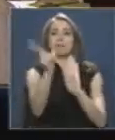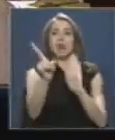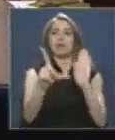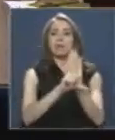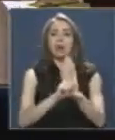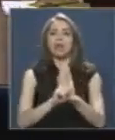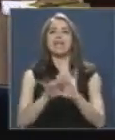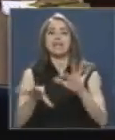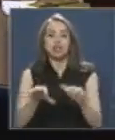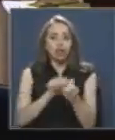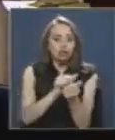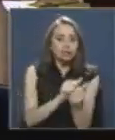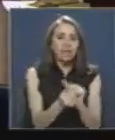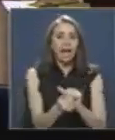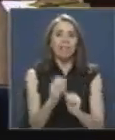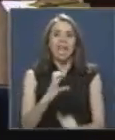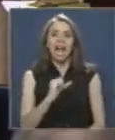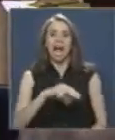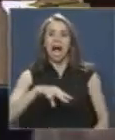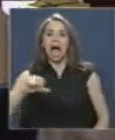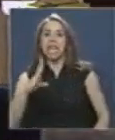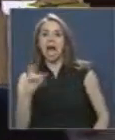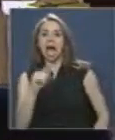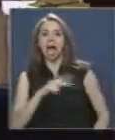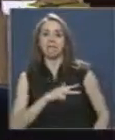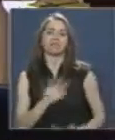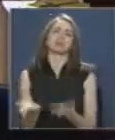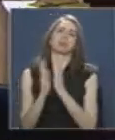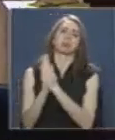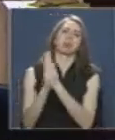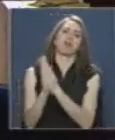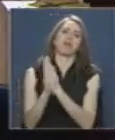productos derivados de la cannabis. Por favor,